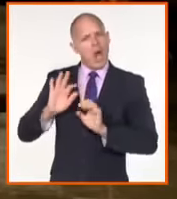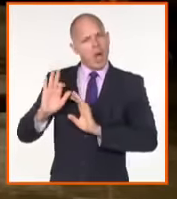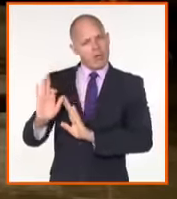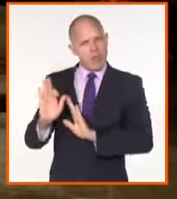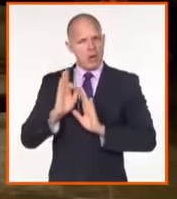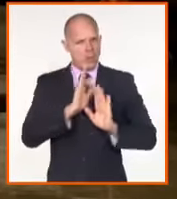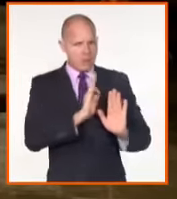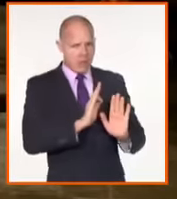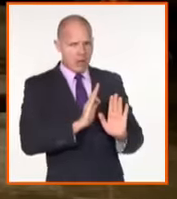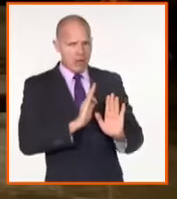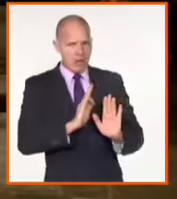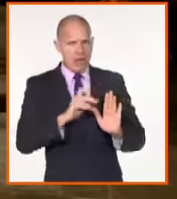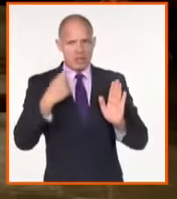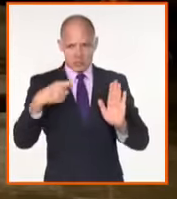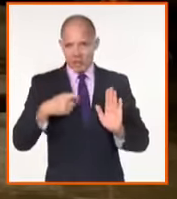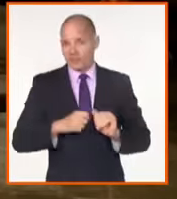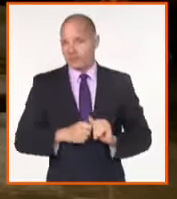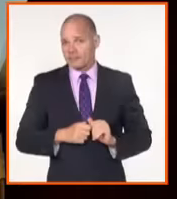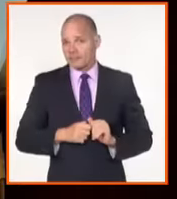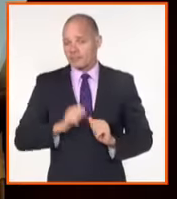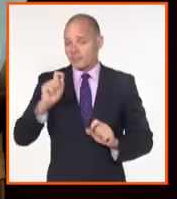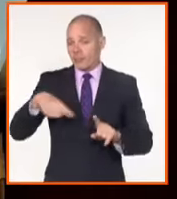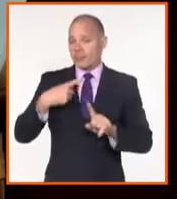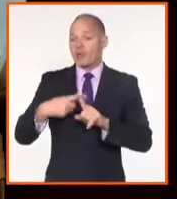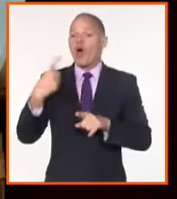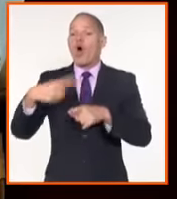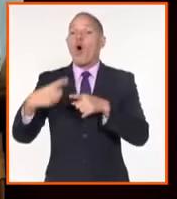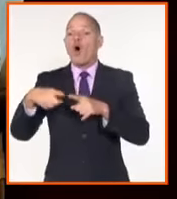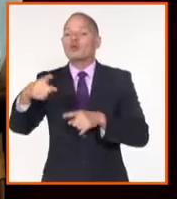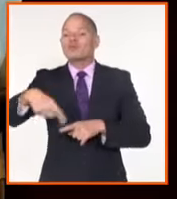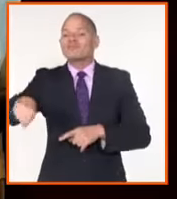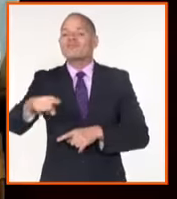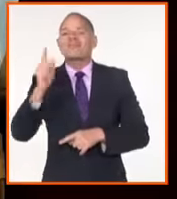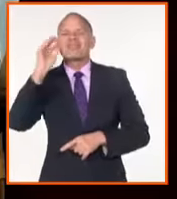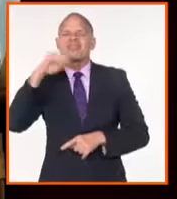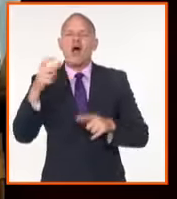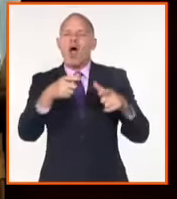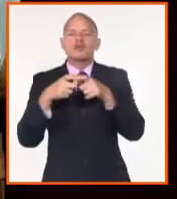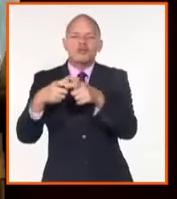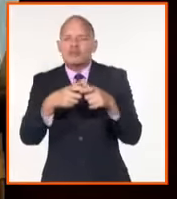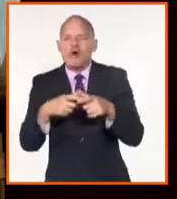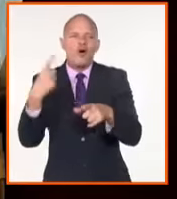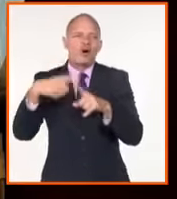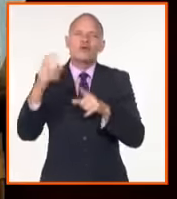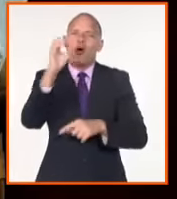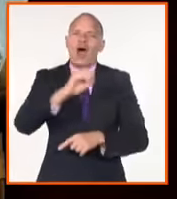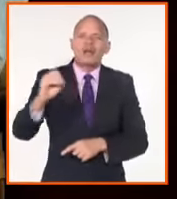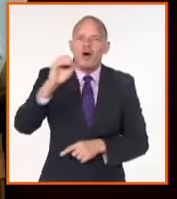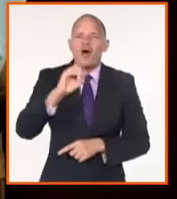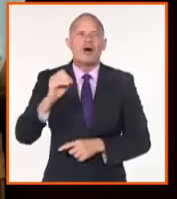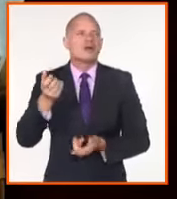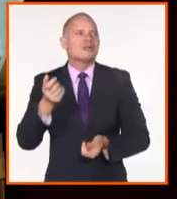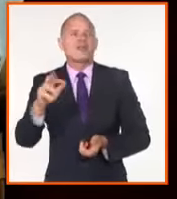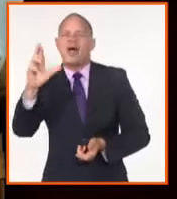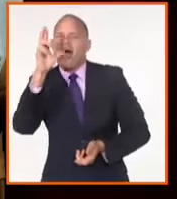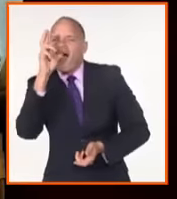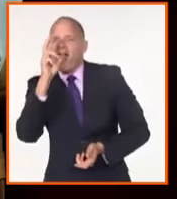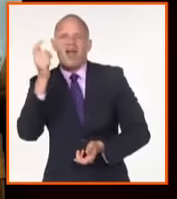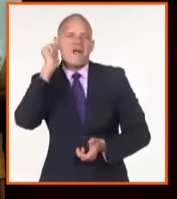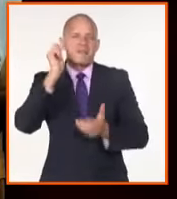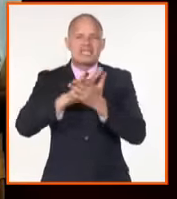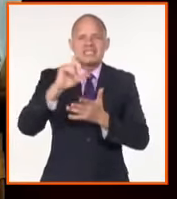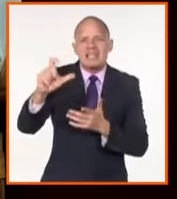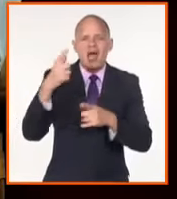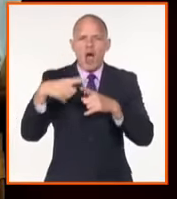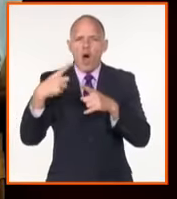las organizaciones sociales jueguen también su papel en la sociedad. Para eso hay que hacer análisis riguroso y exigente. Tiene que haber más que nunca